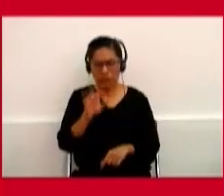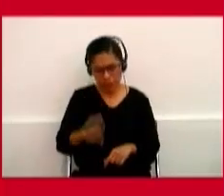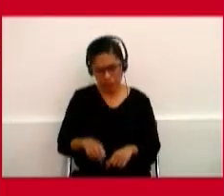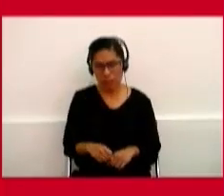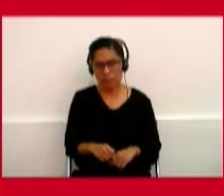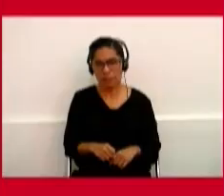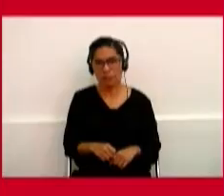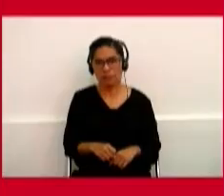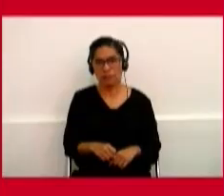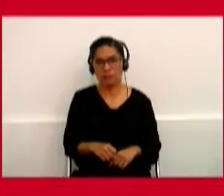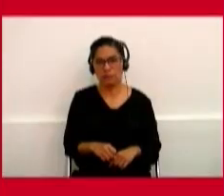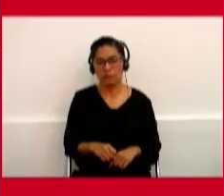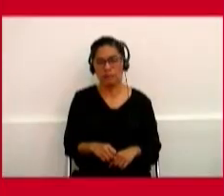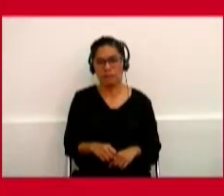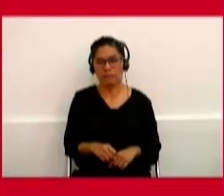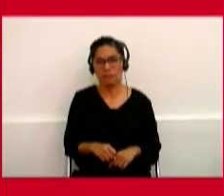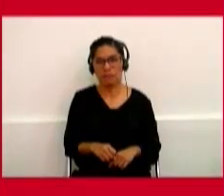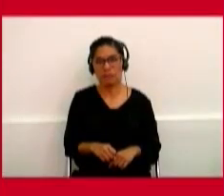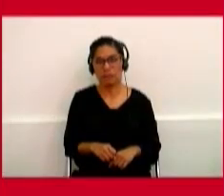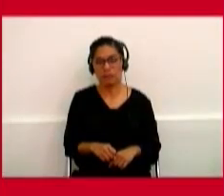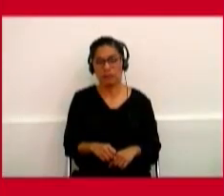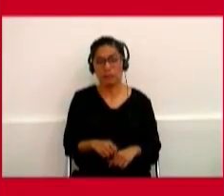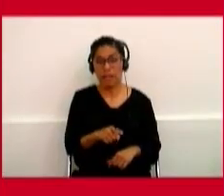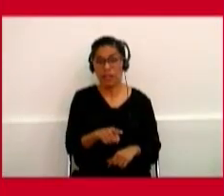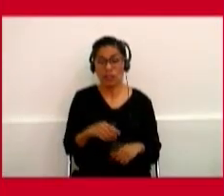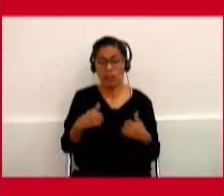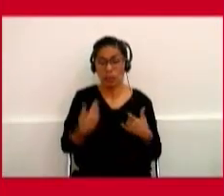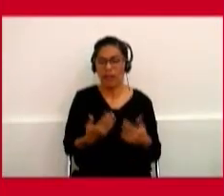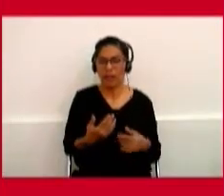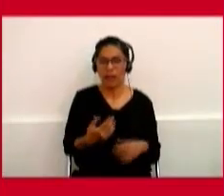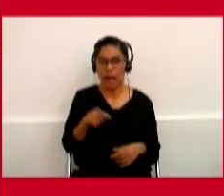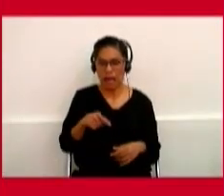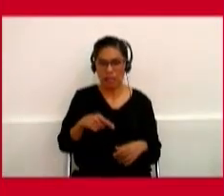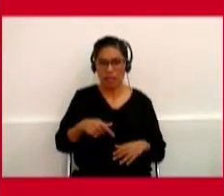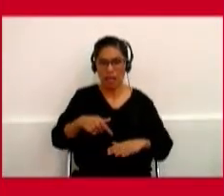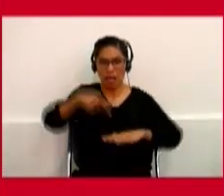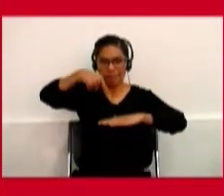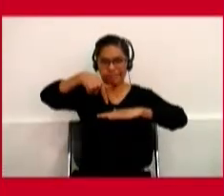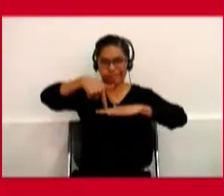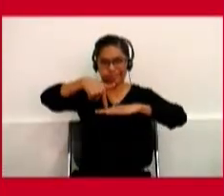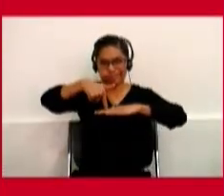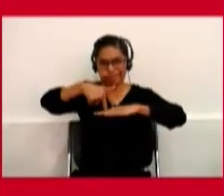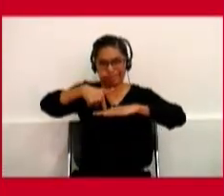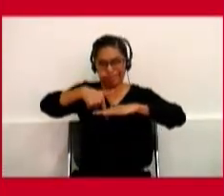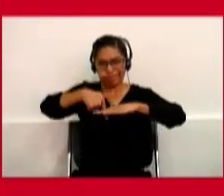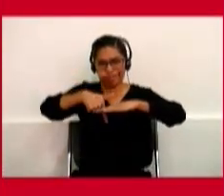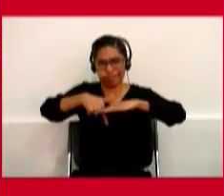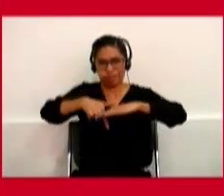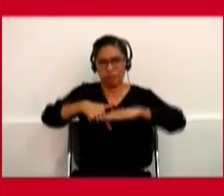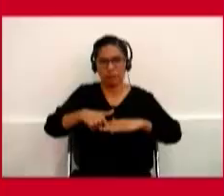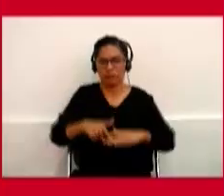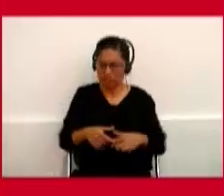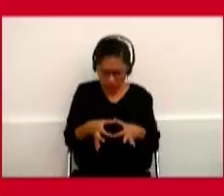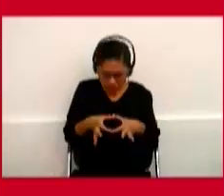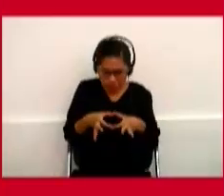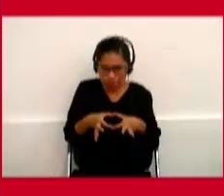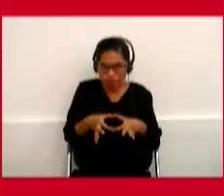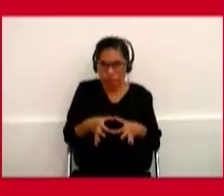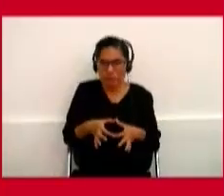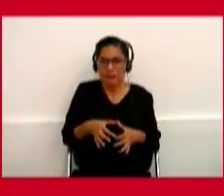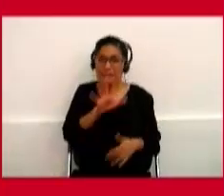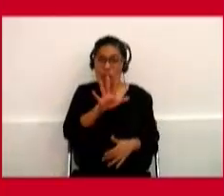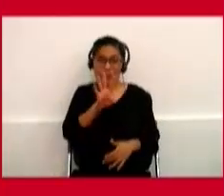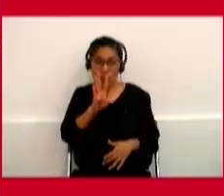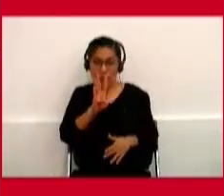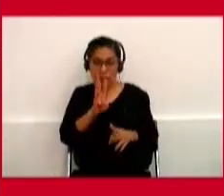había quizá mejor opción a optimización de taladros, porque hablamos que los taladros son de 54 milímetros. A eso ¿no? voy,